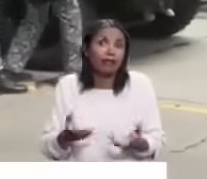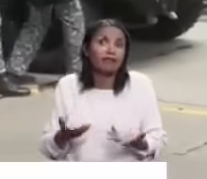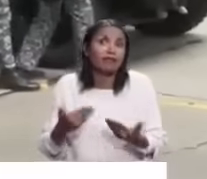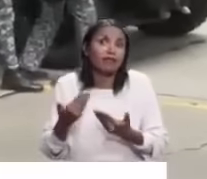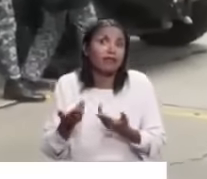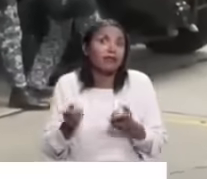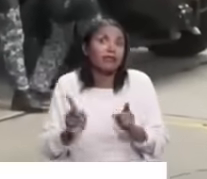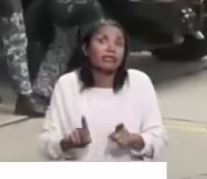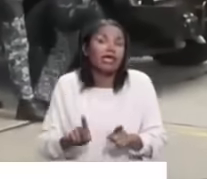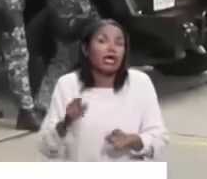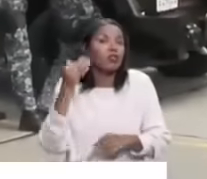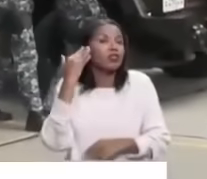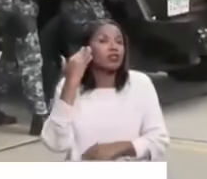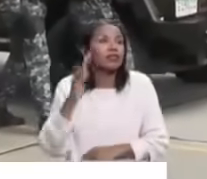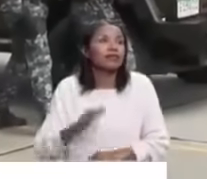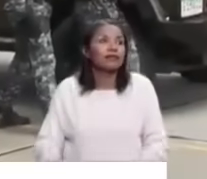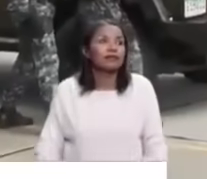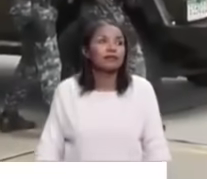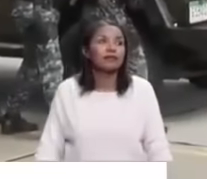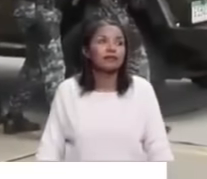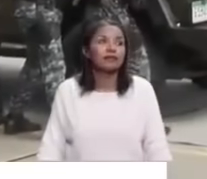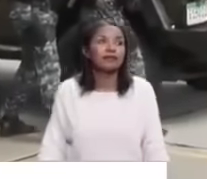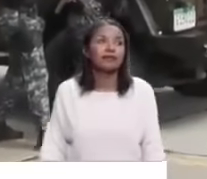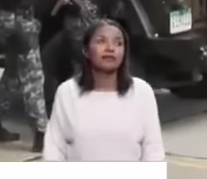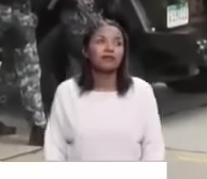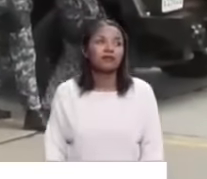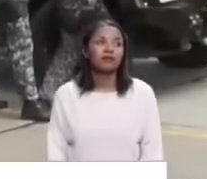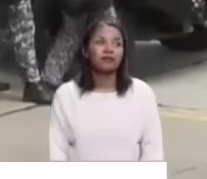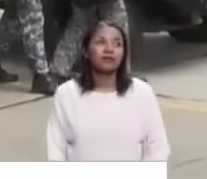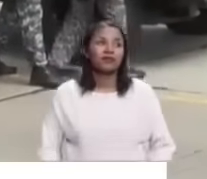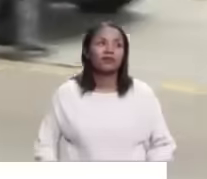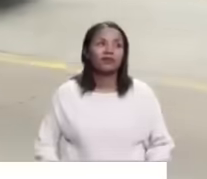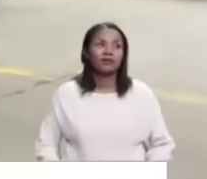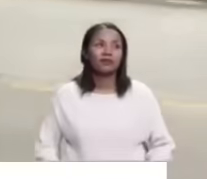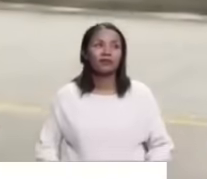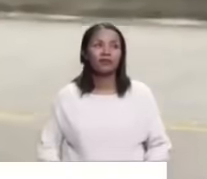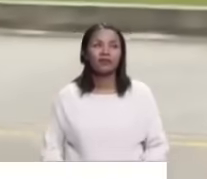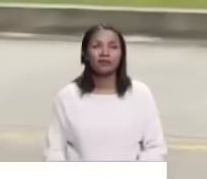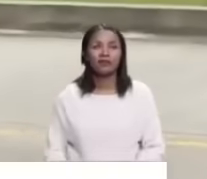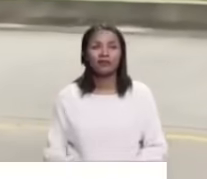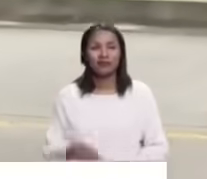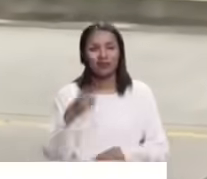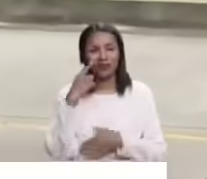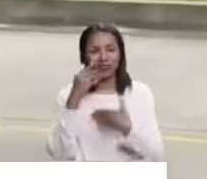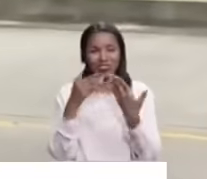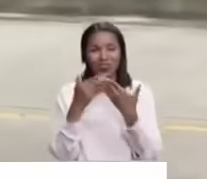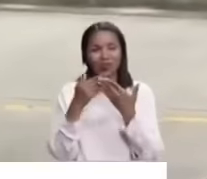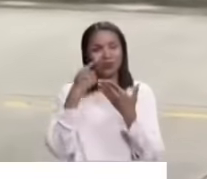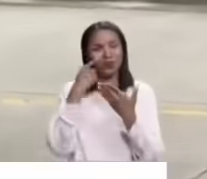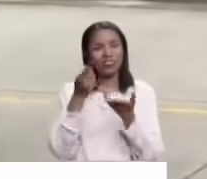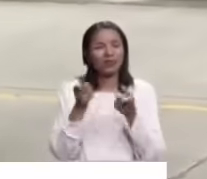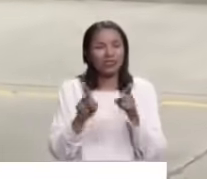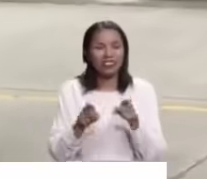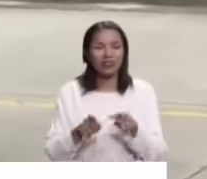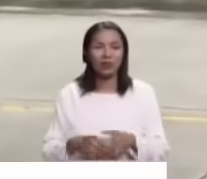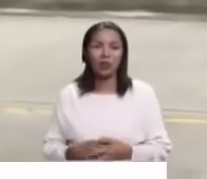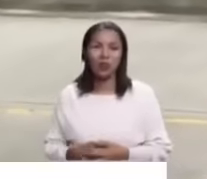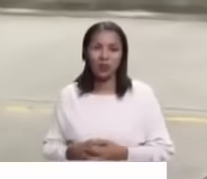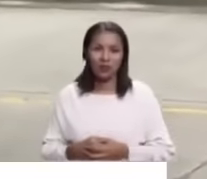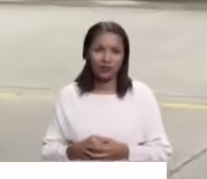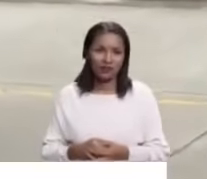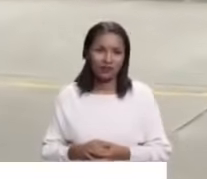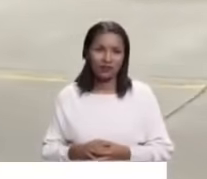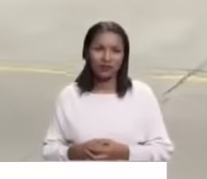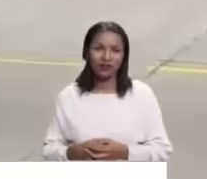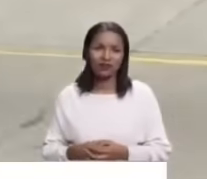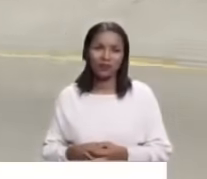pueda ocurrir y finalmente que se devele el tema de los ocupantes del vehículo y terminen de confirmar realmente qué es lo